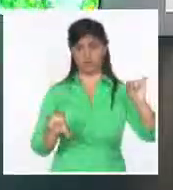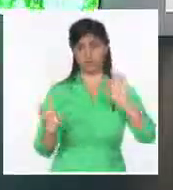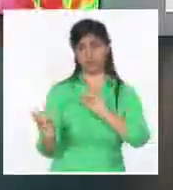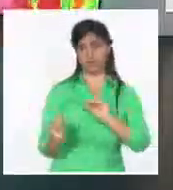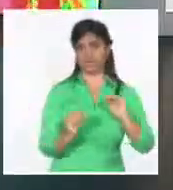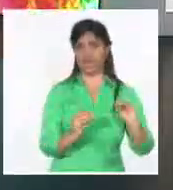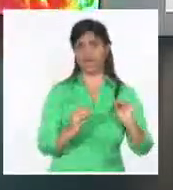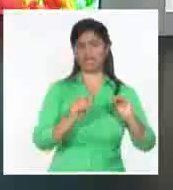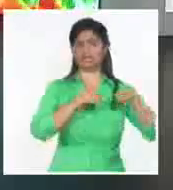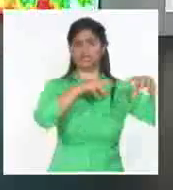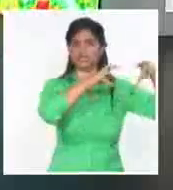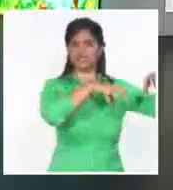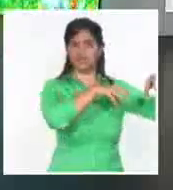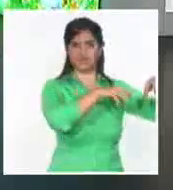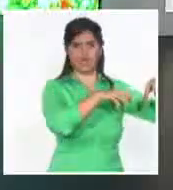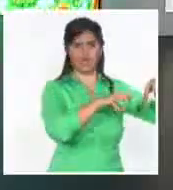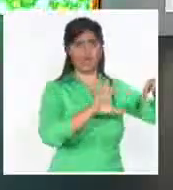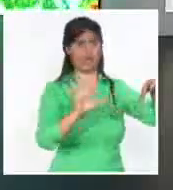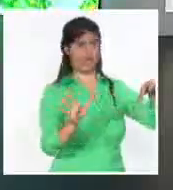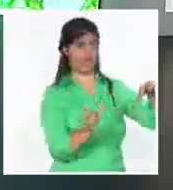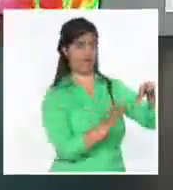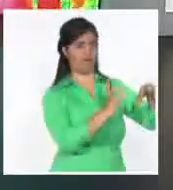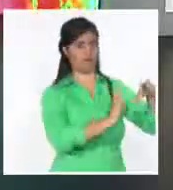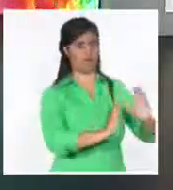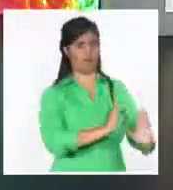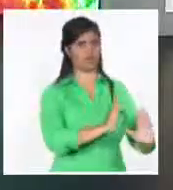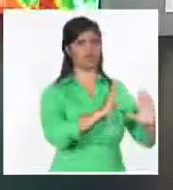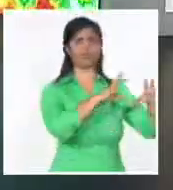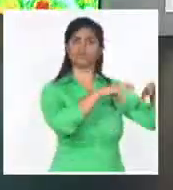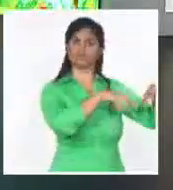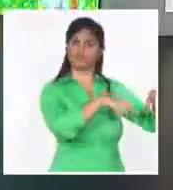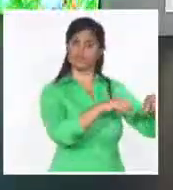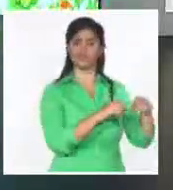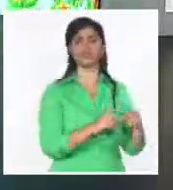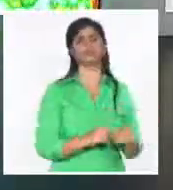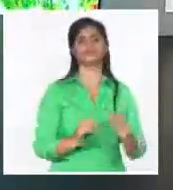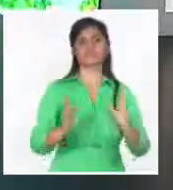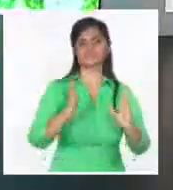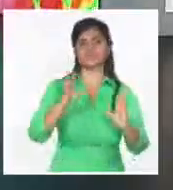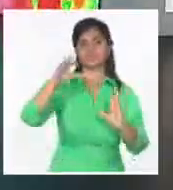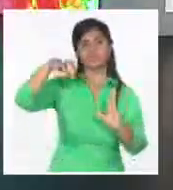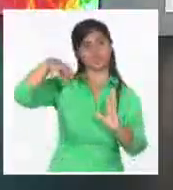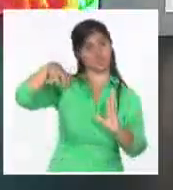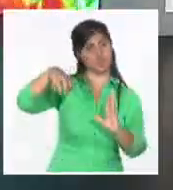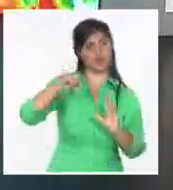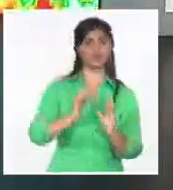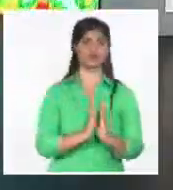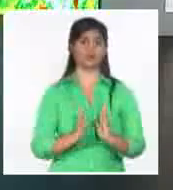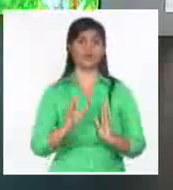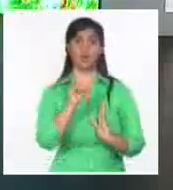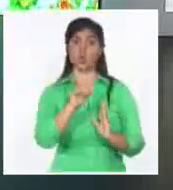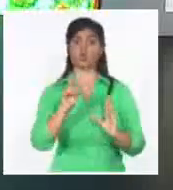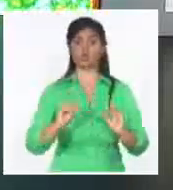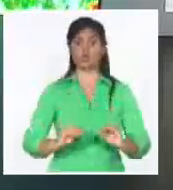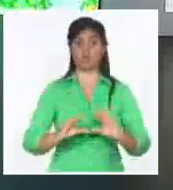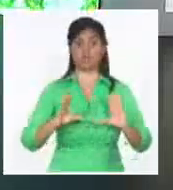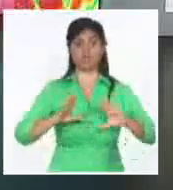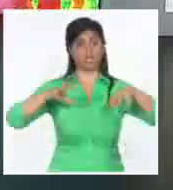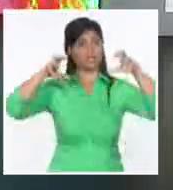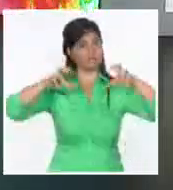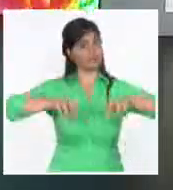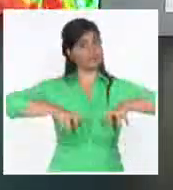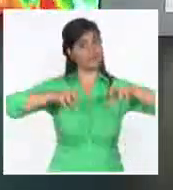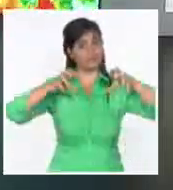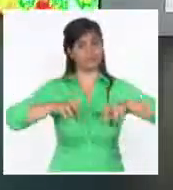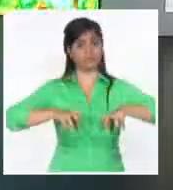la parte oriental del país, también algunas localidades de la costa norte del centro del territorio nacional. Hasta las 11 de la mañana, el mayor acumulado en las primeras 3 horas, es decir,